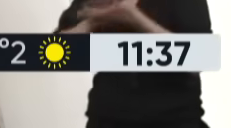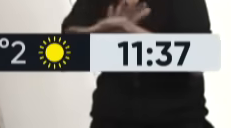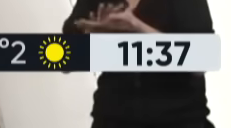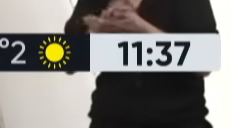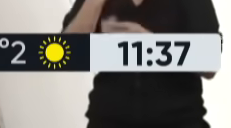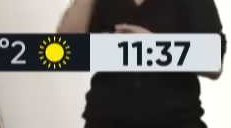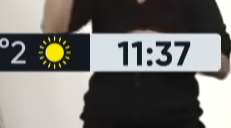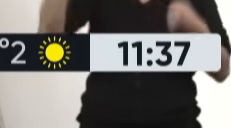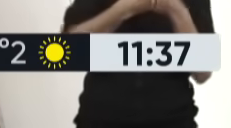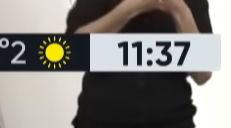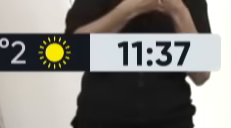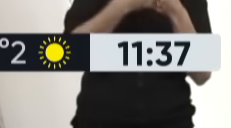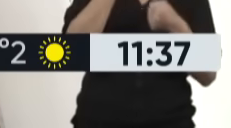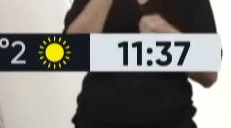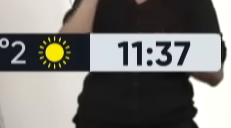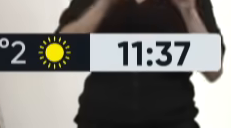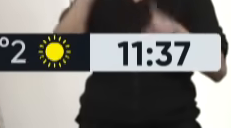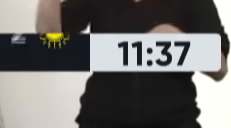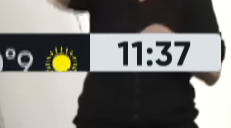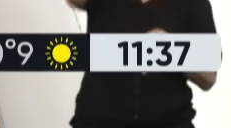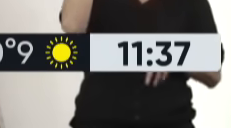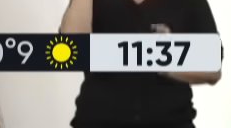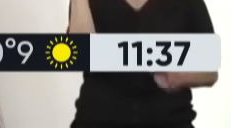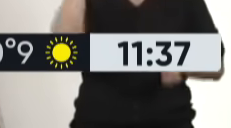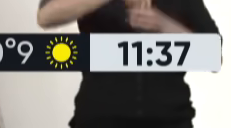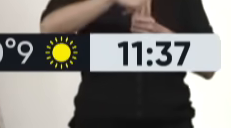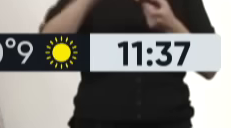al régimen, se les puedan transferir mayor